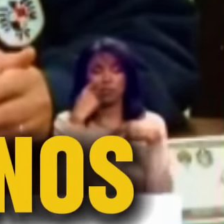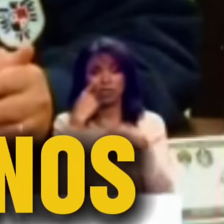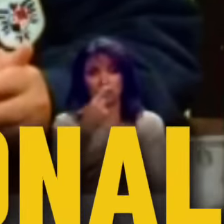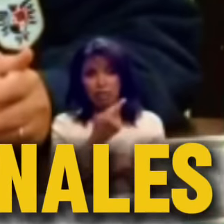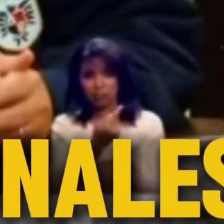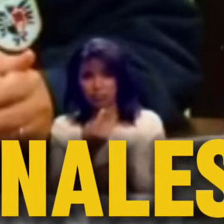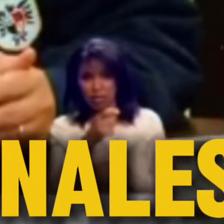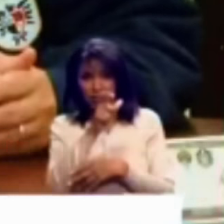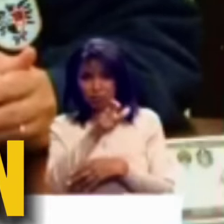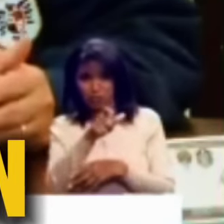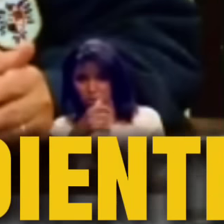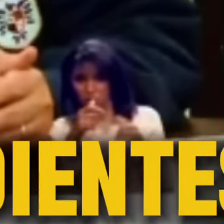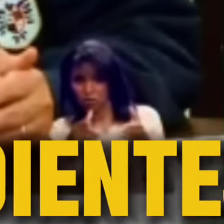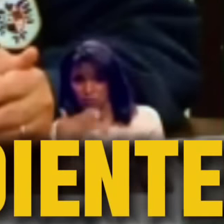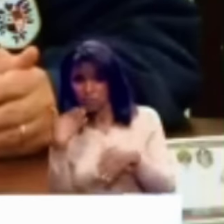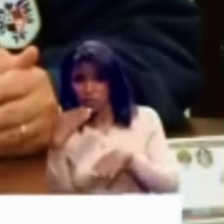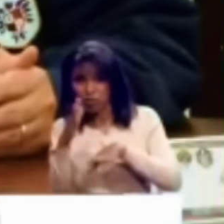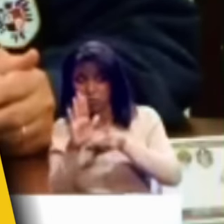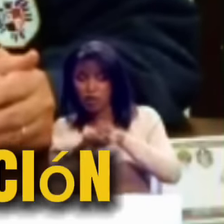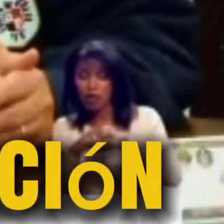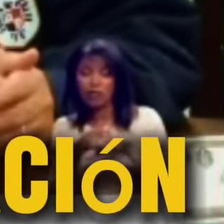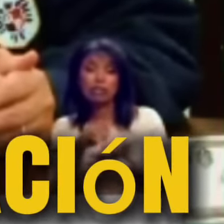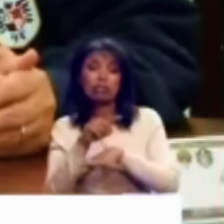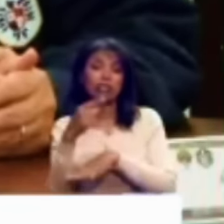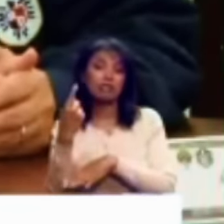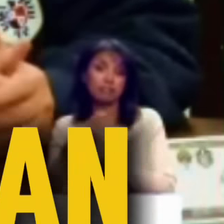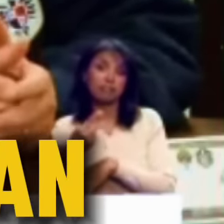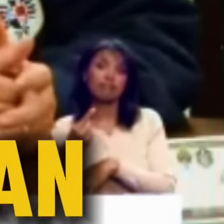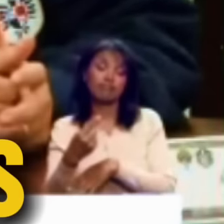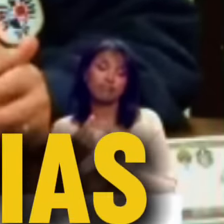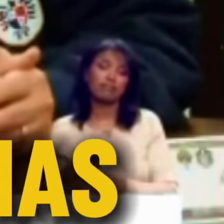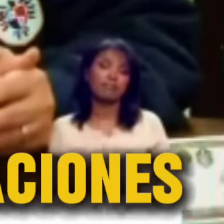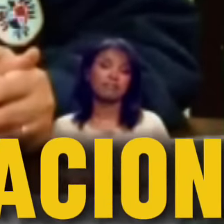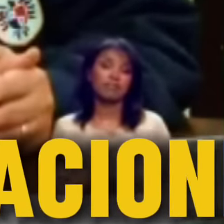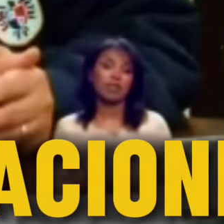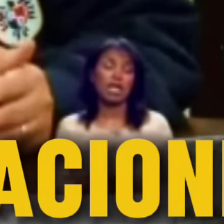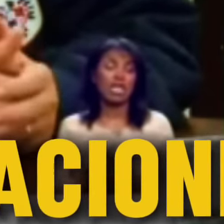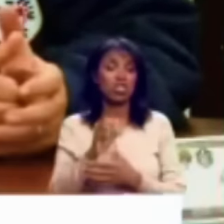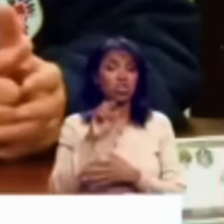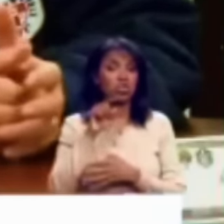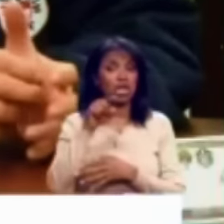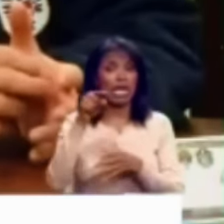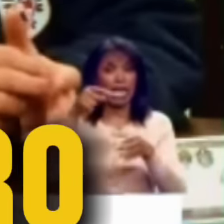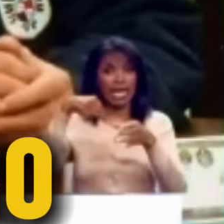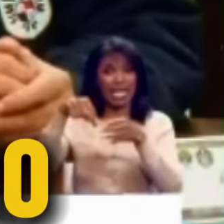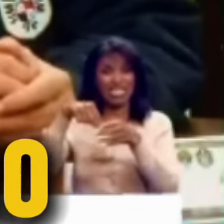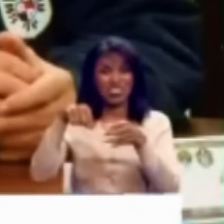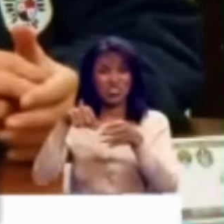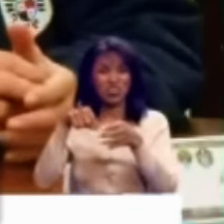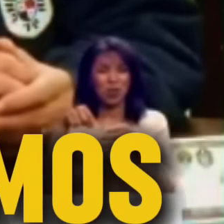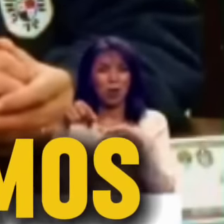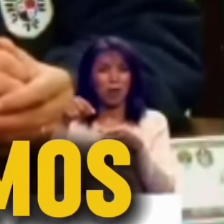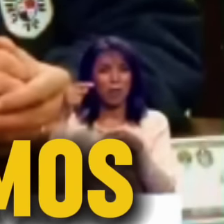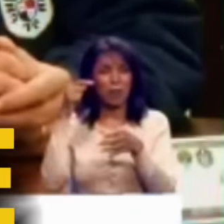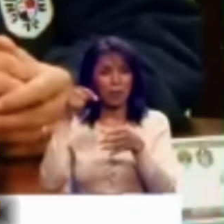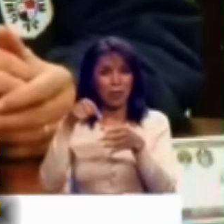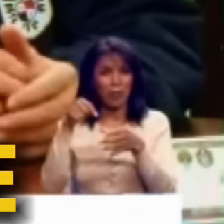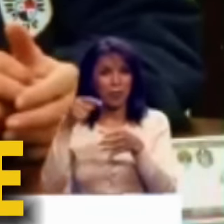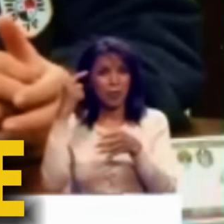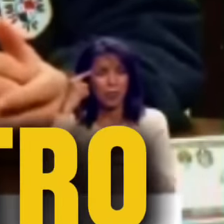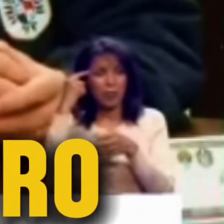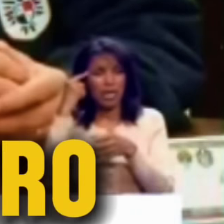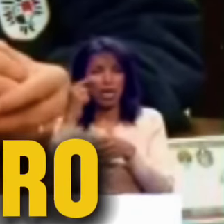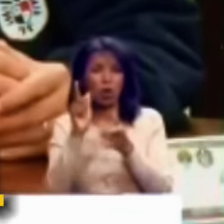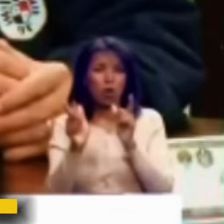Estos órganos jurisdiccionales son independientes a la Federación, toman sus propias determinaciones, pero sí sabemos de